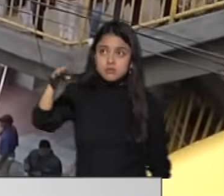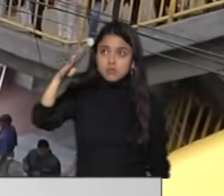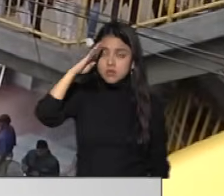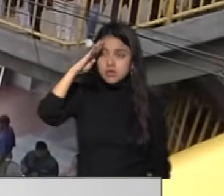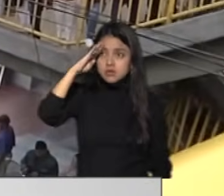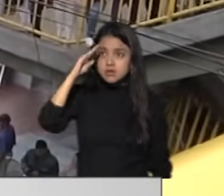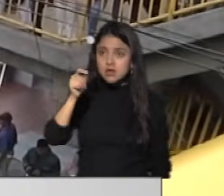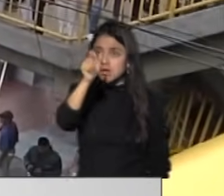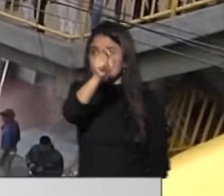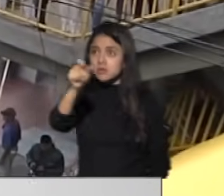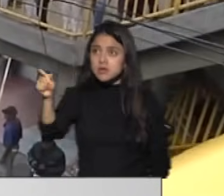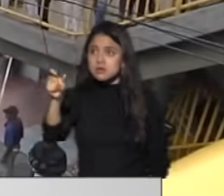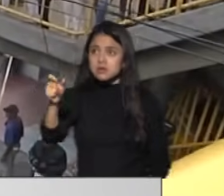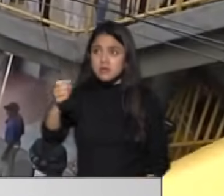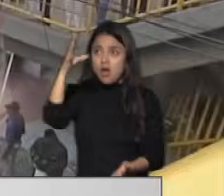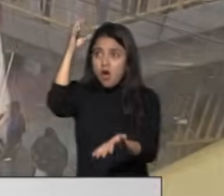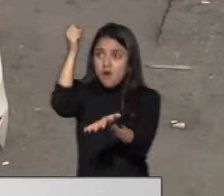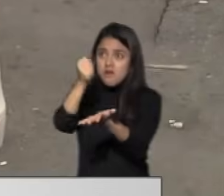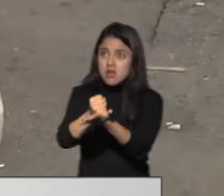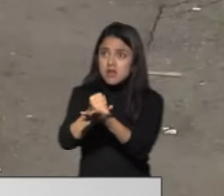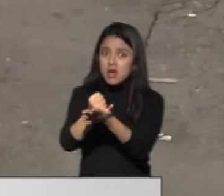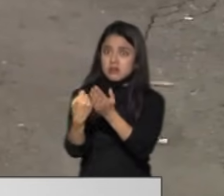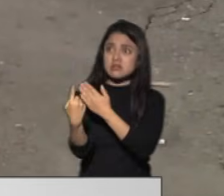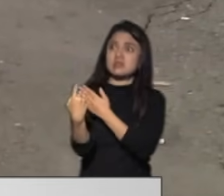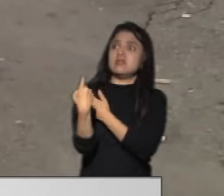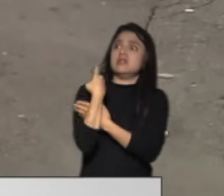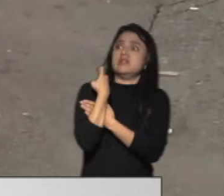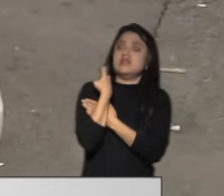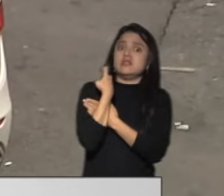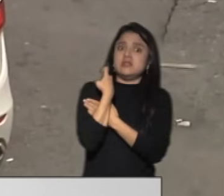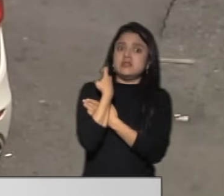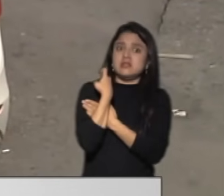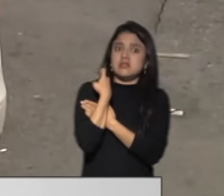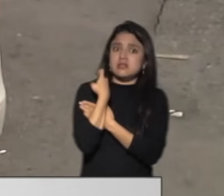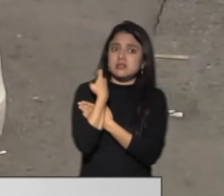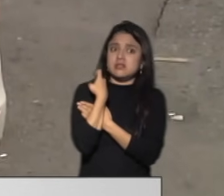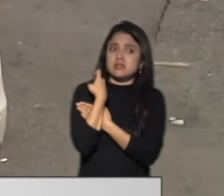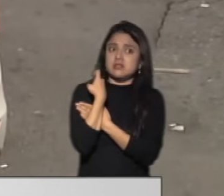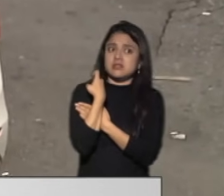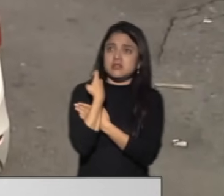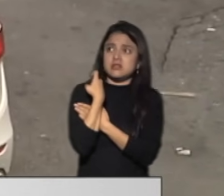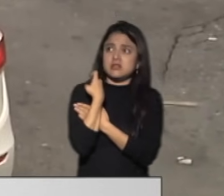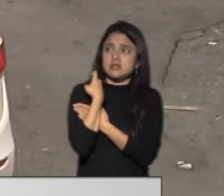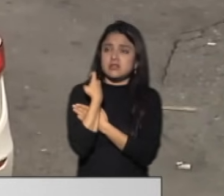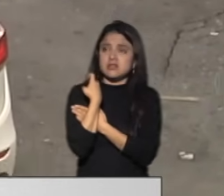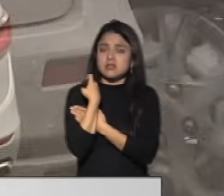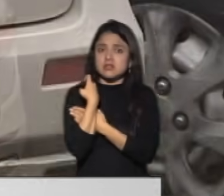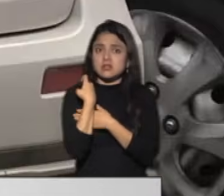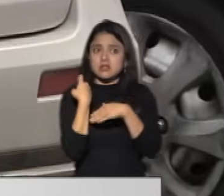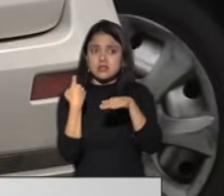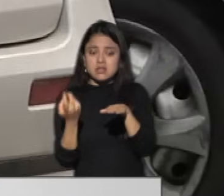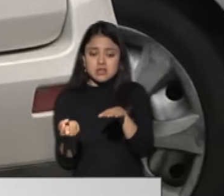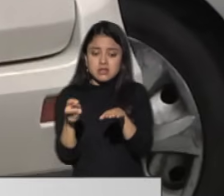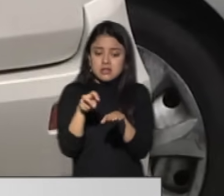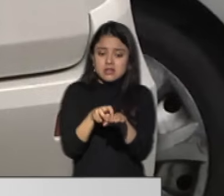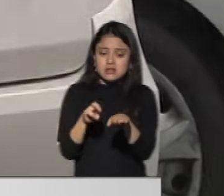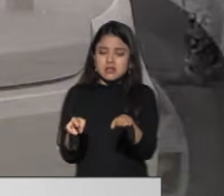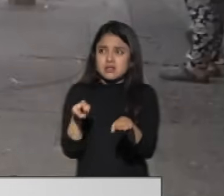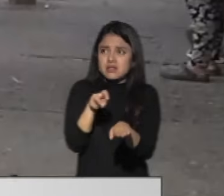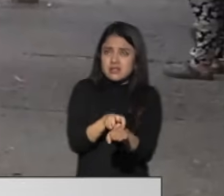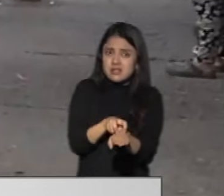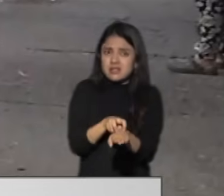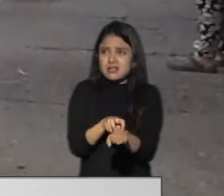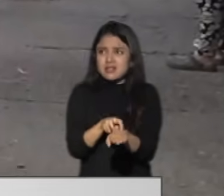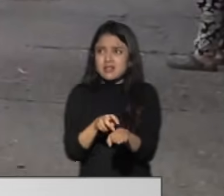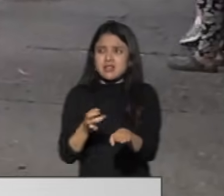Caldas y luego obligado a trasladar a otro hombre herido, quien falleció en el camino, versiones que no fueron claras